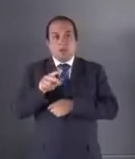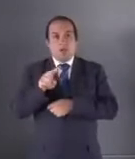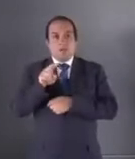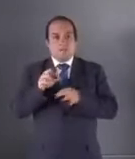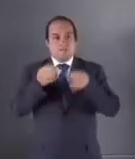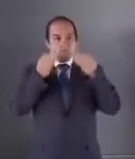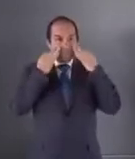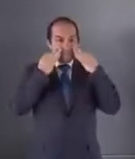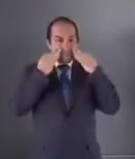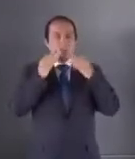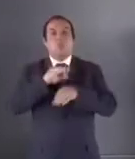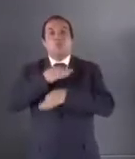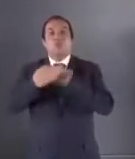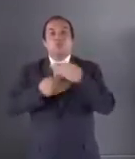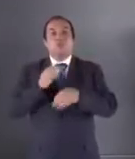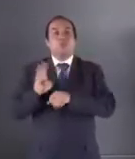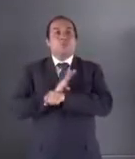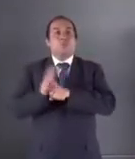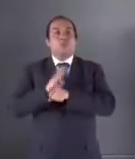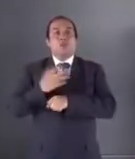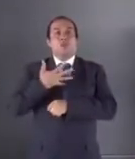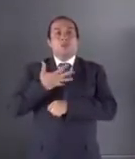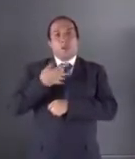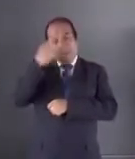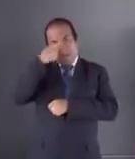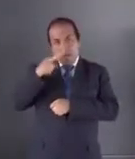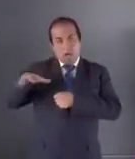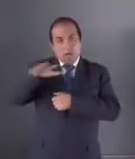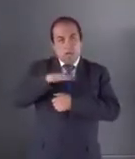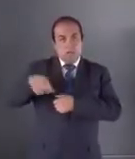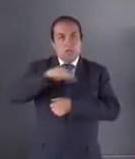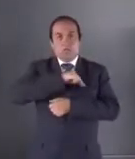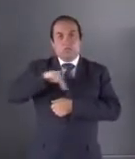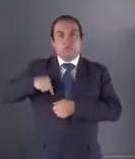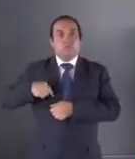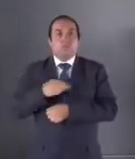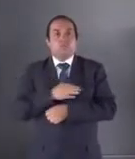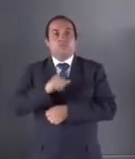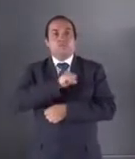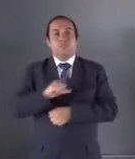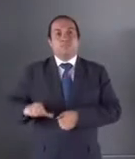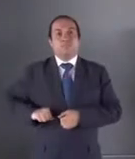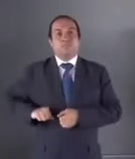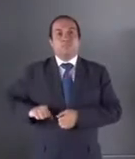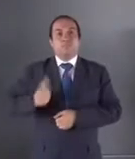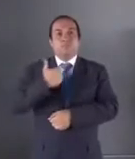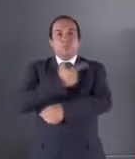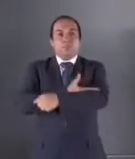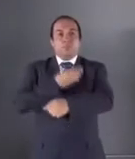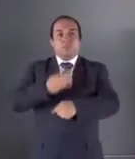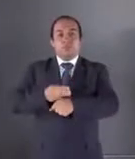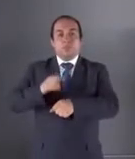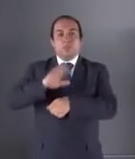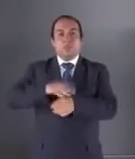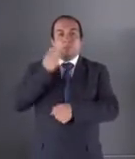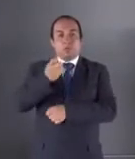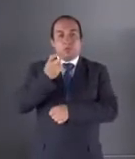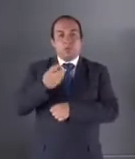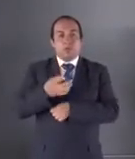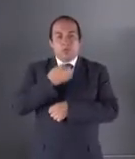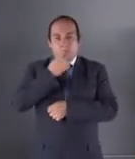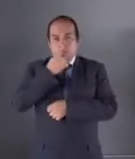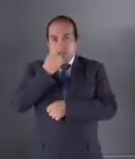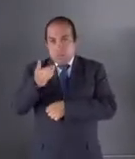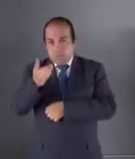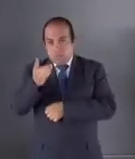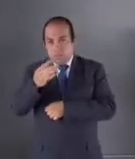beneficios que se tienen para nuestra zona, para nuestra alcaldía de Gustavo Amadero. Por eso le damos la más